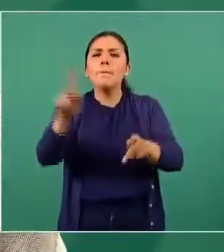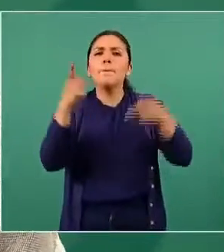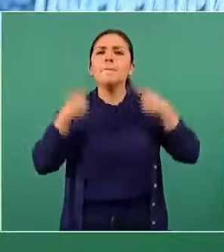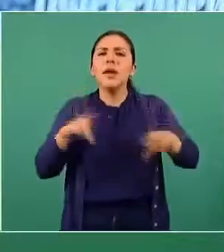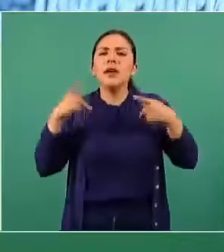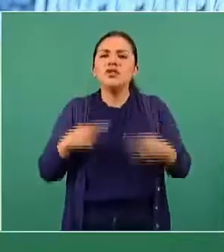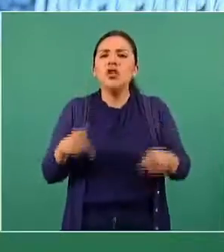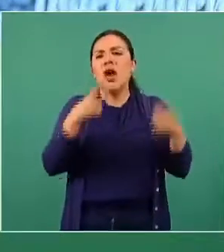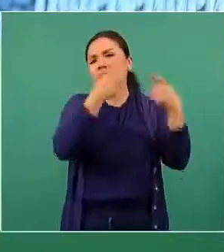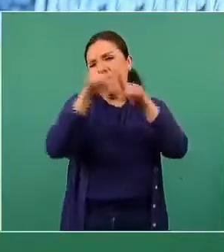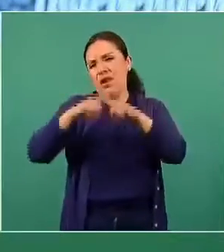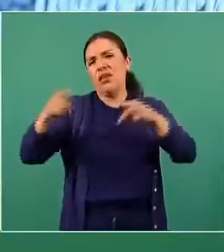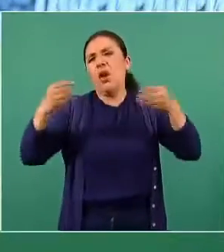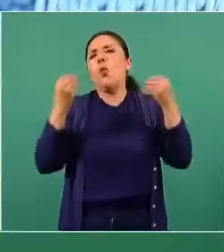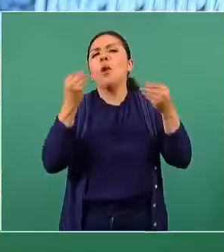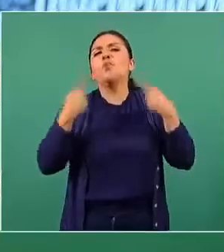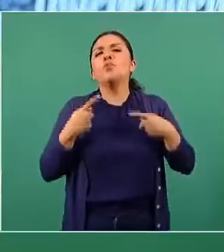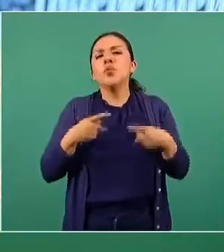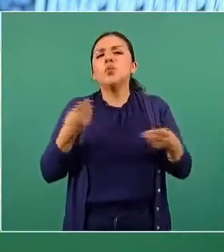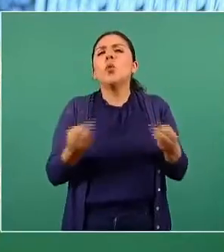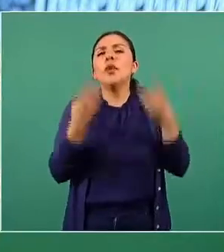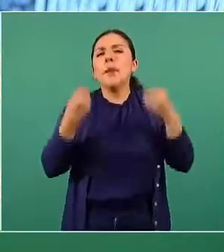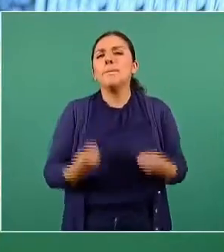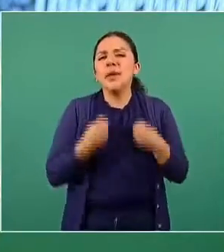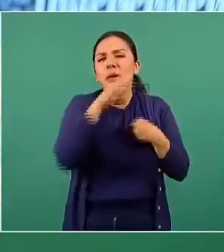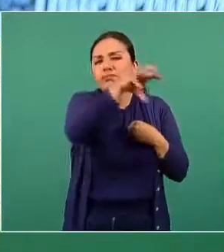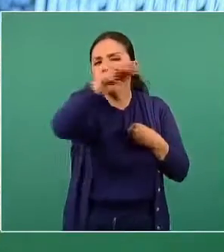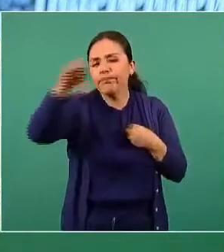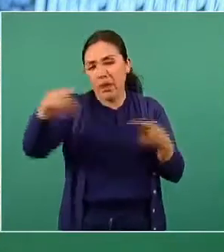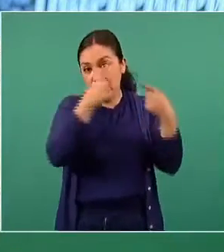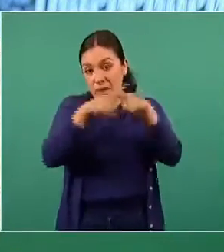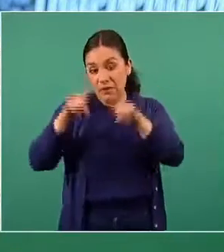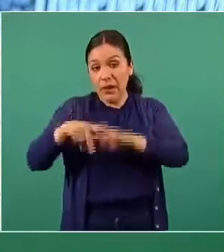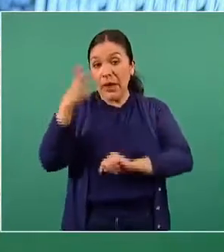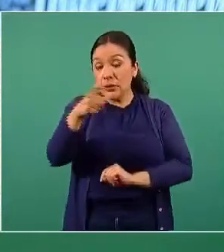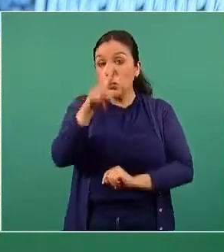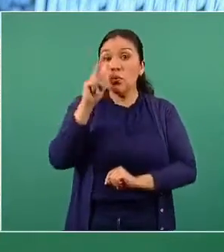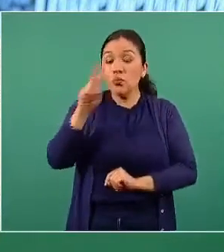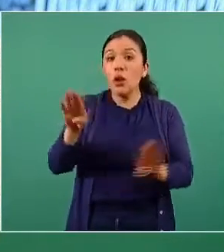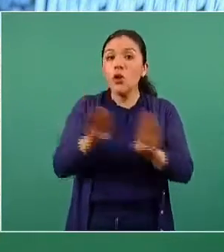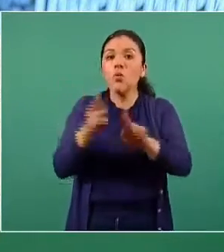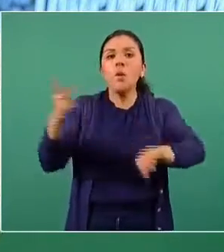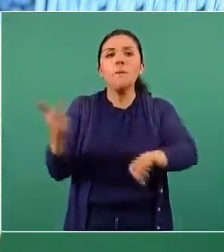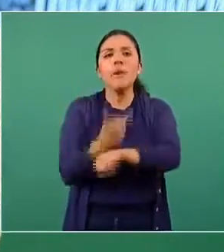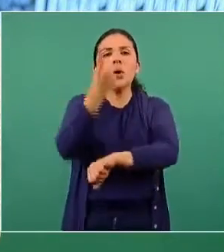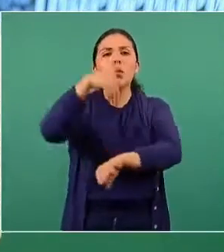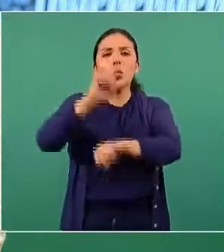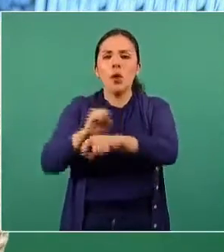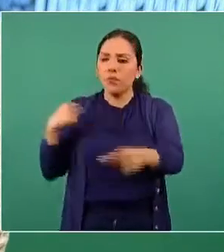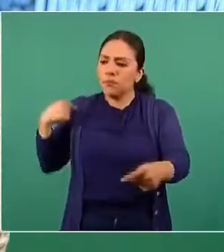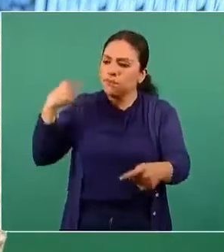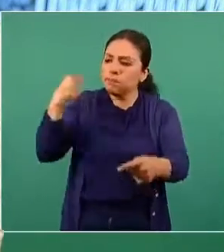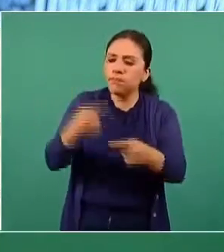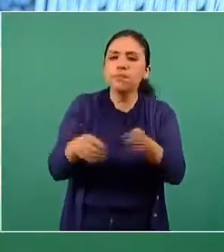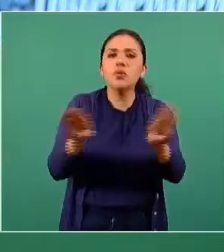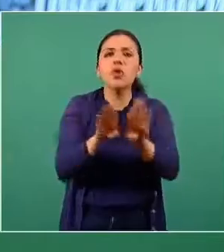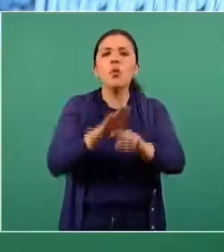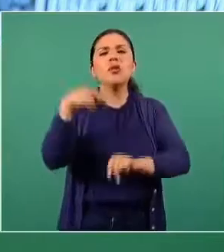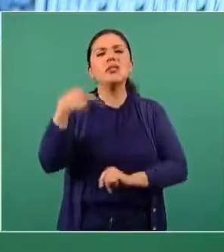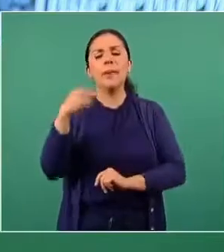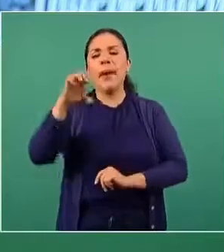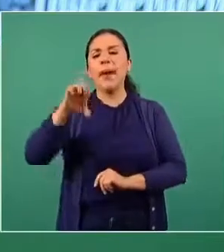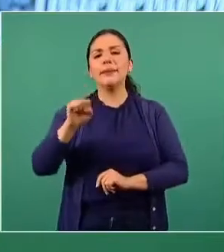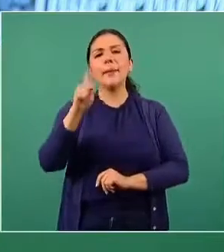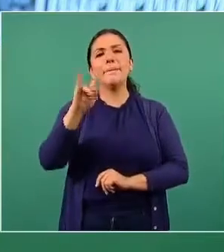poblacionales desde luego son diferentes, y lo que se ve es esta variación que va ocurriendo a lo largo de la semana en forma de espiga.